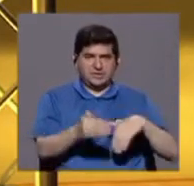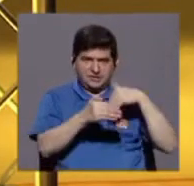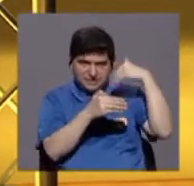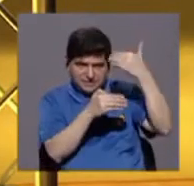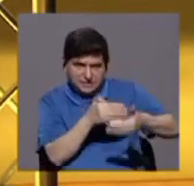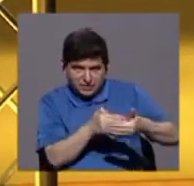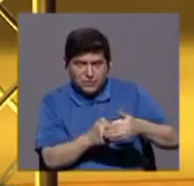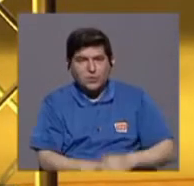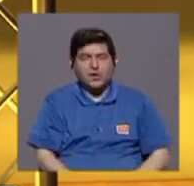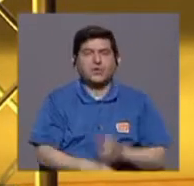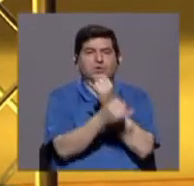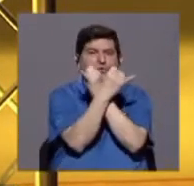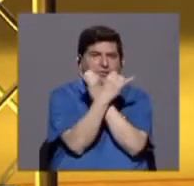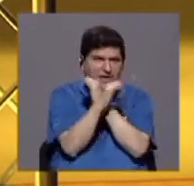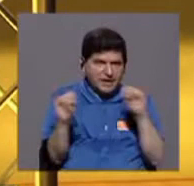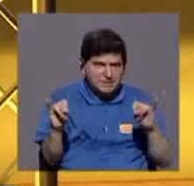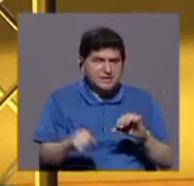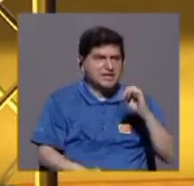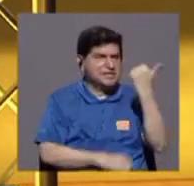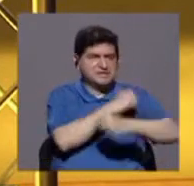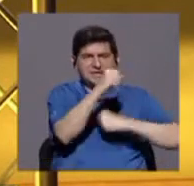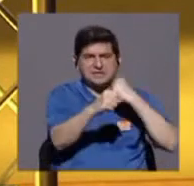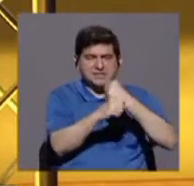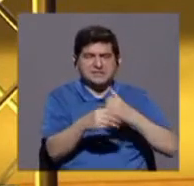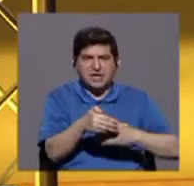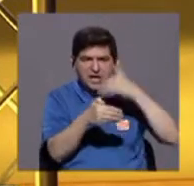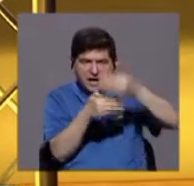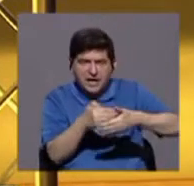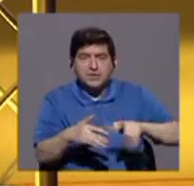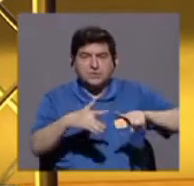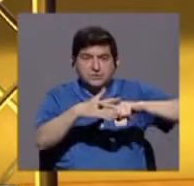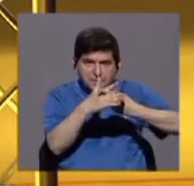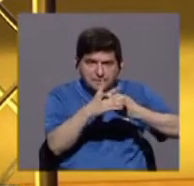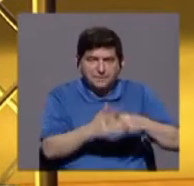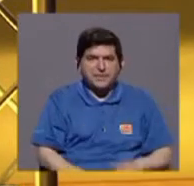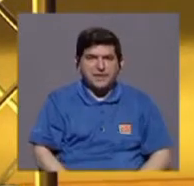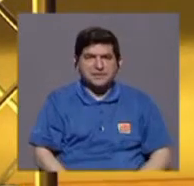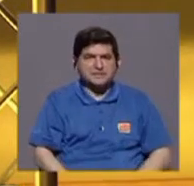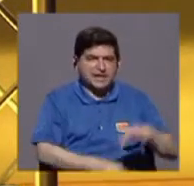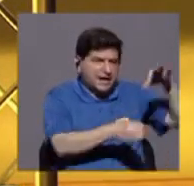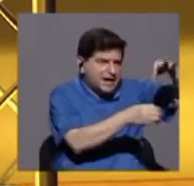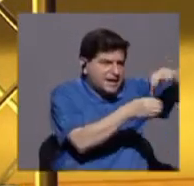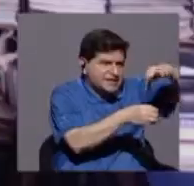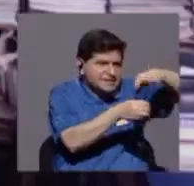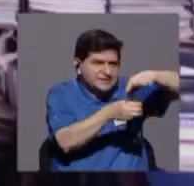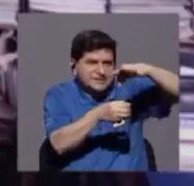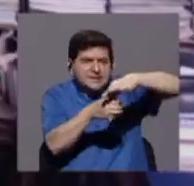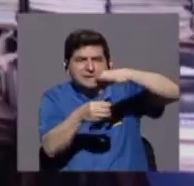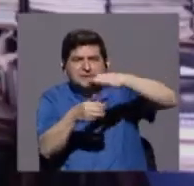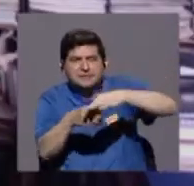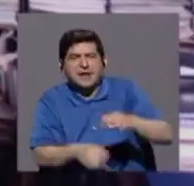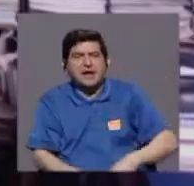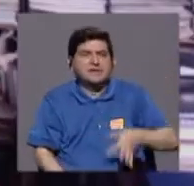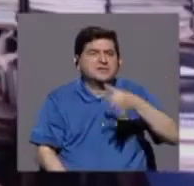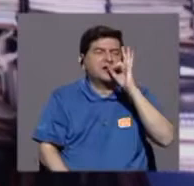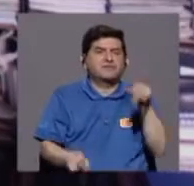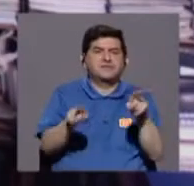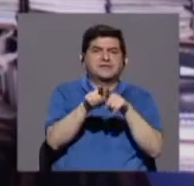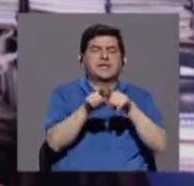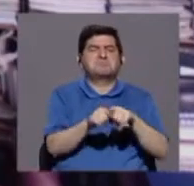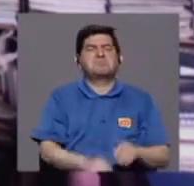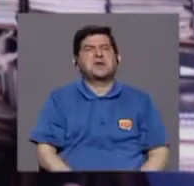la independencia, unos 10 años después comienza la expansión de las plantaciones de café, también en torno a